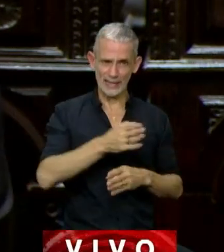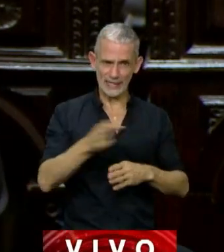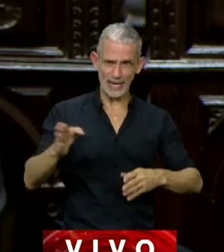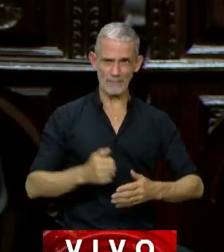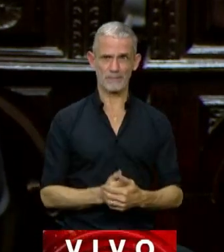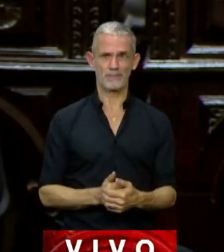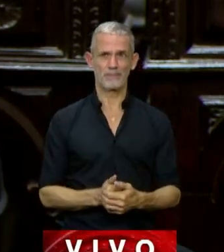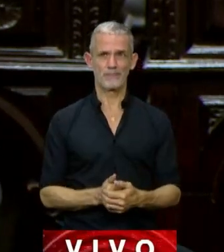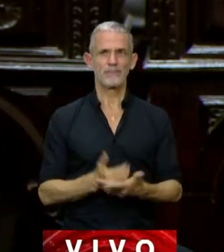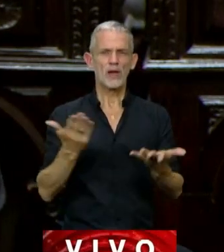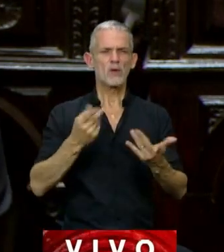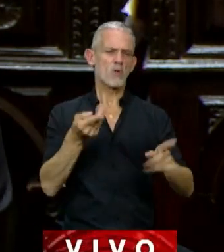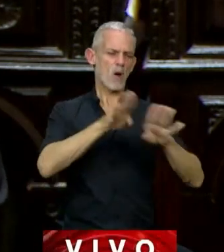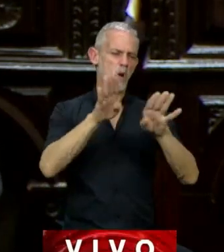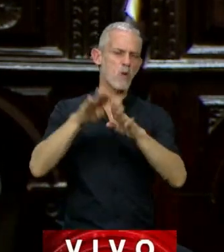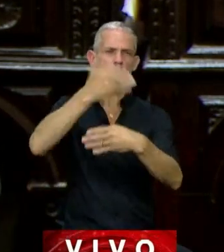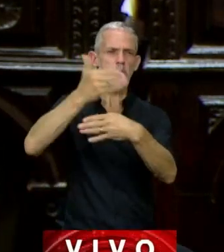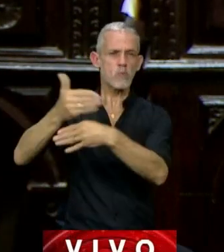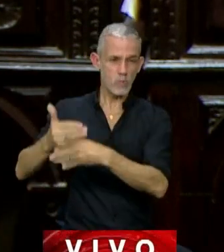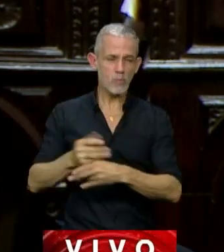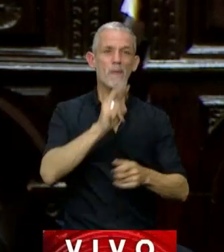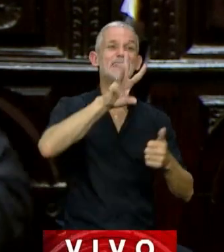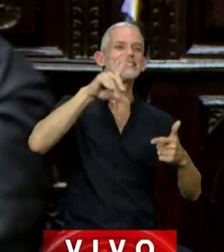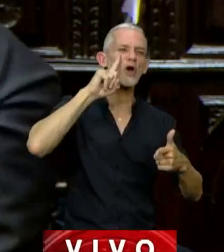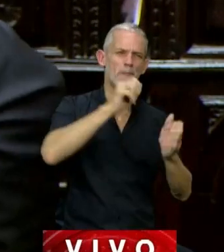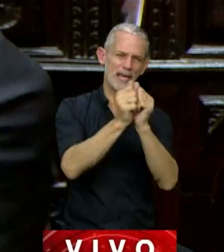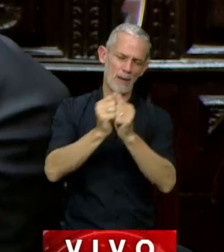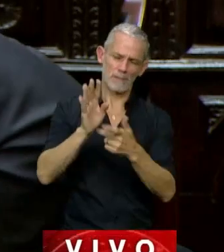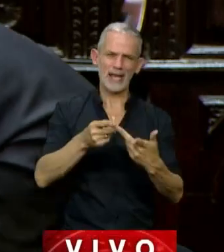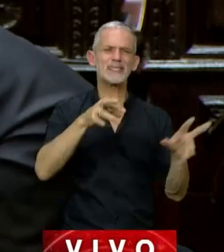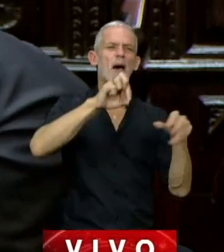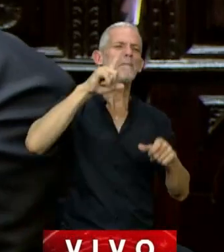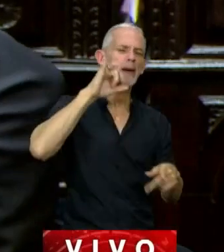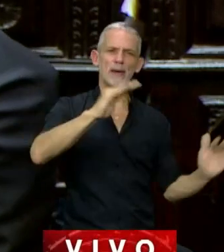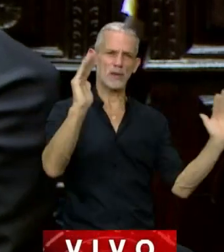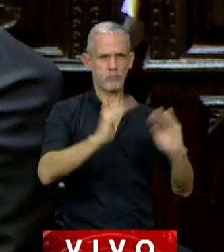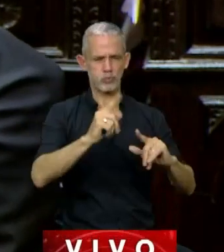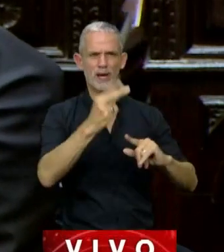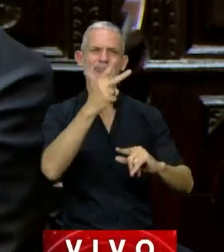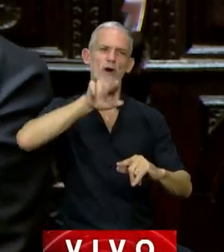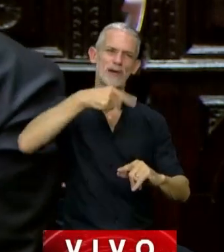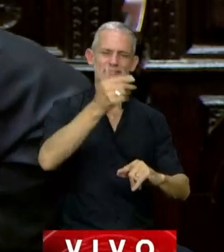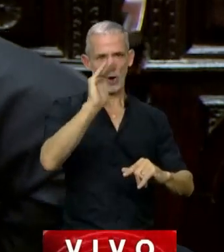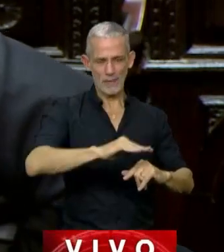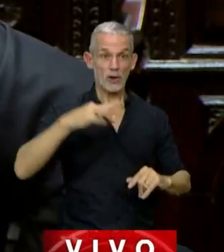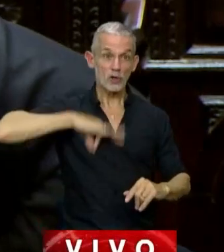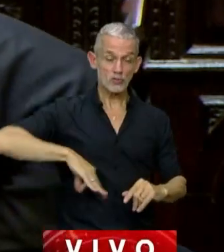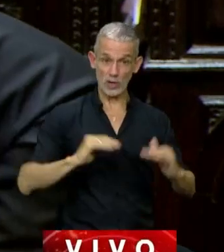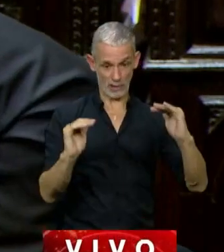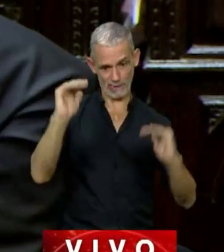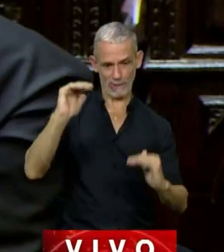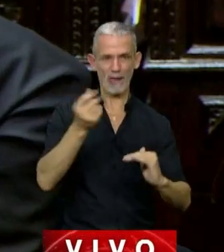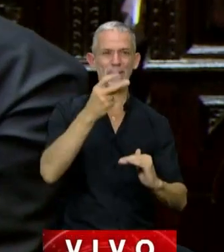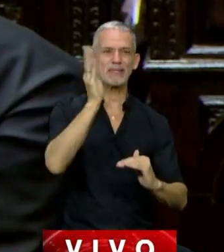Argentina? Cerraron 25.000 pymes, el Producto Bruto Interno cayó más de 3,5 puntos, el salario real perdió